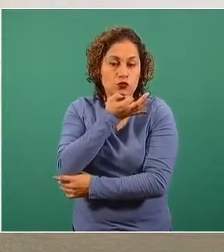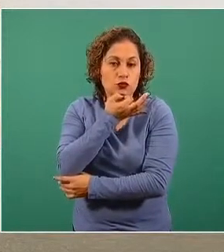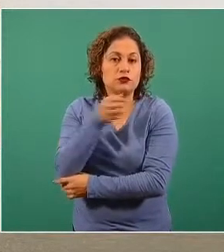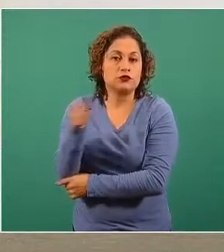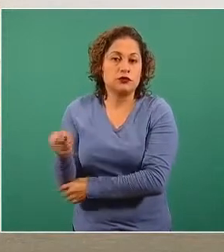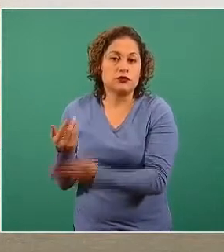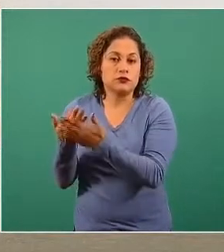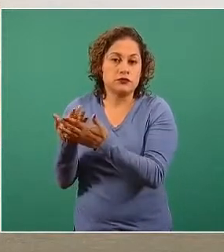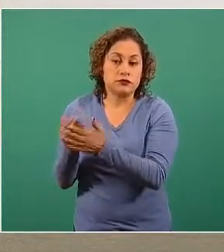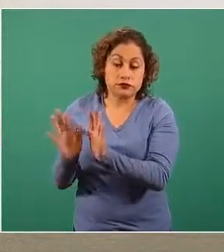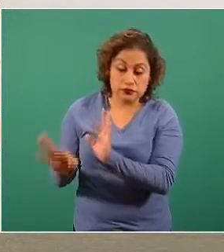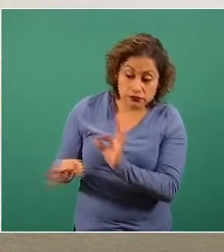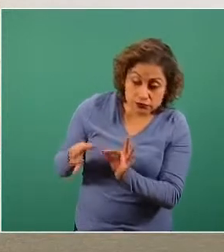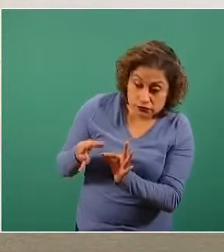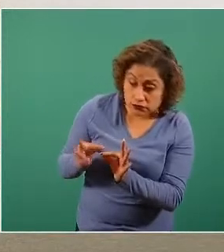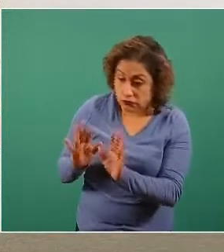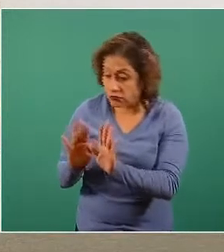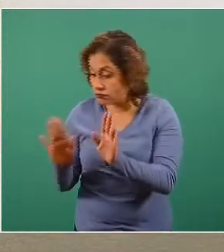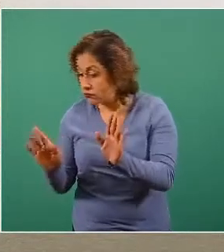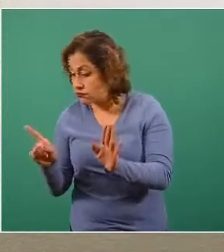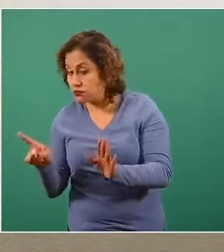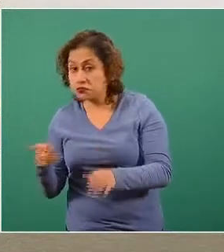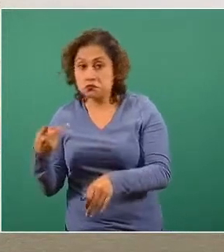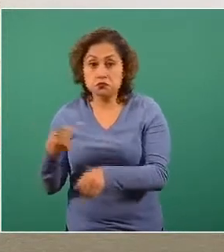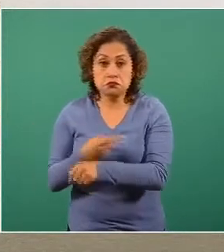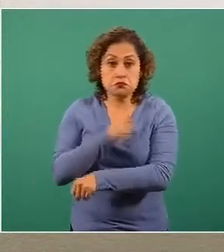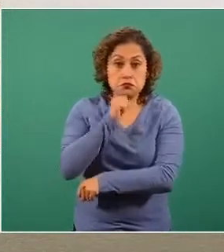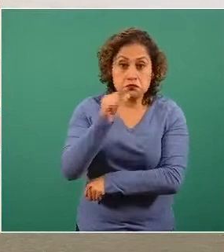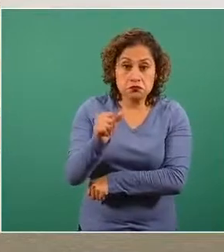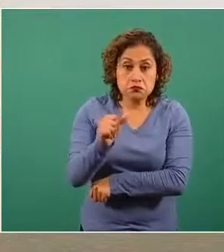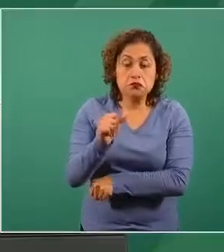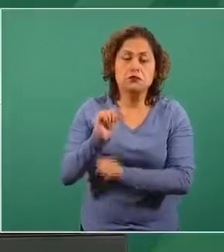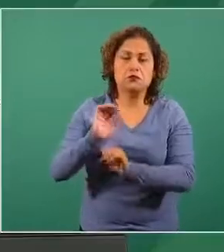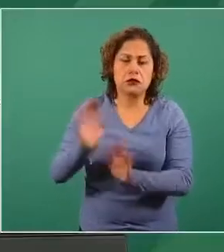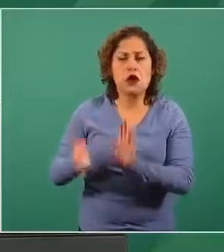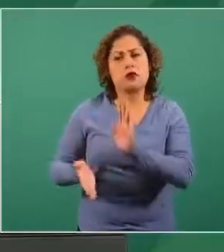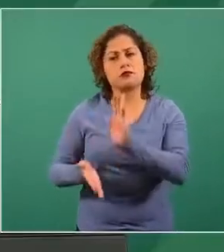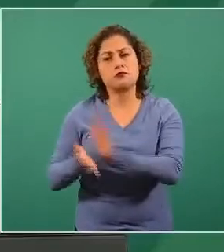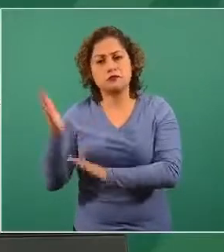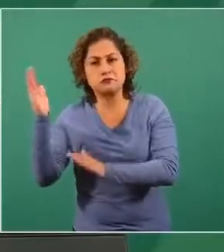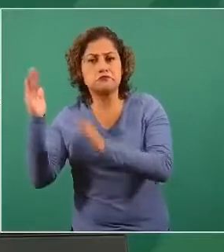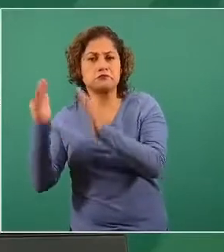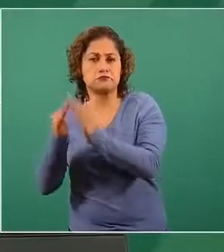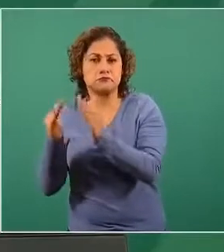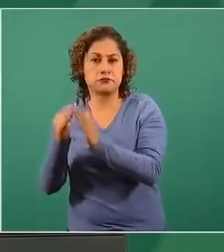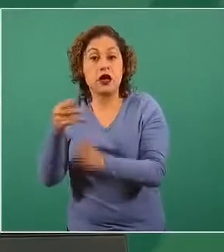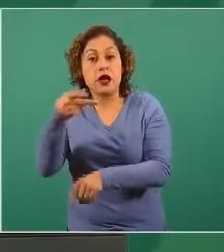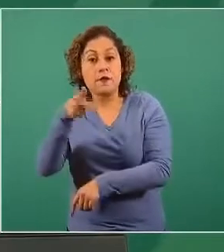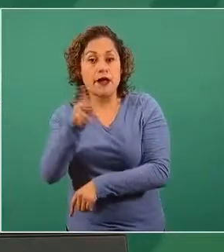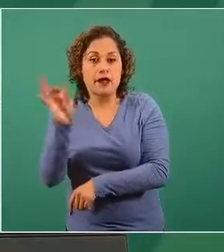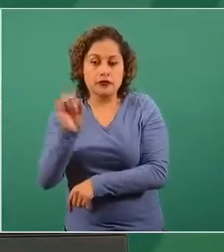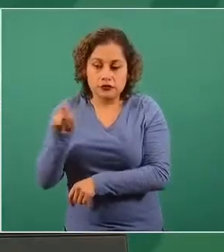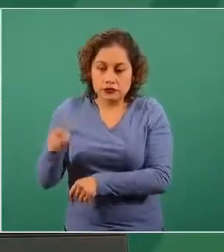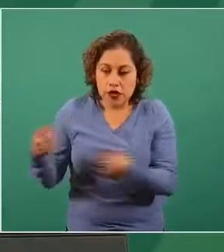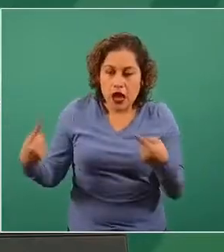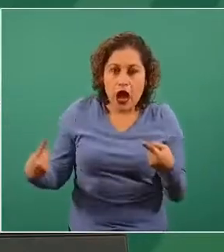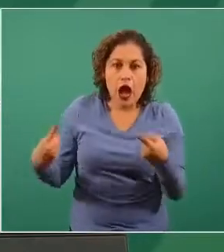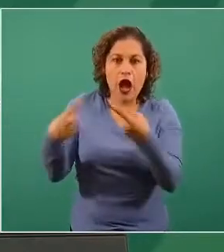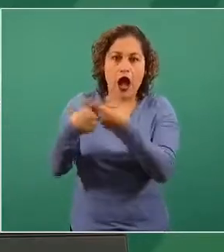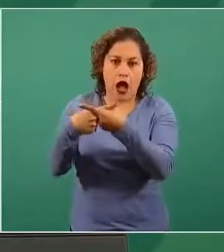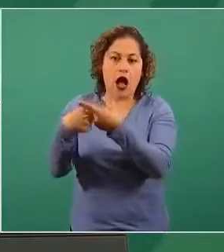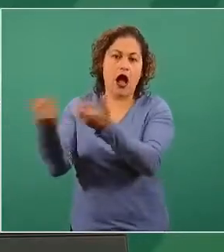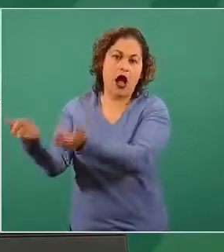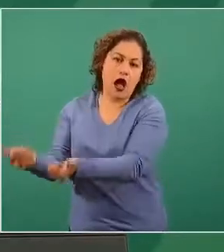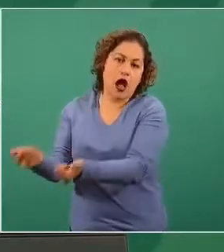verificar que la persona vacunada en esos 30 minutos no presente un ESAVI, y en caso de que lo presente, se tendrá en